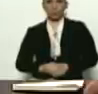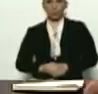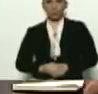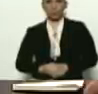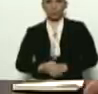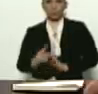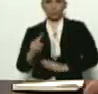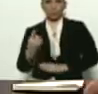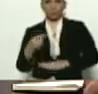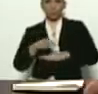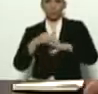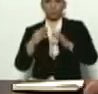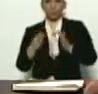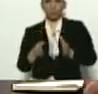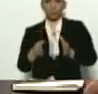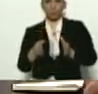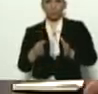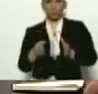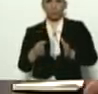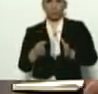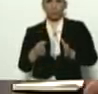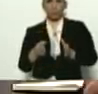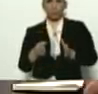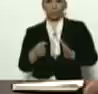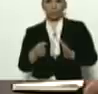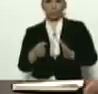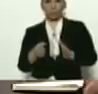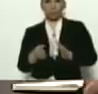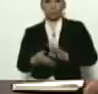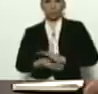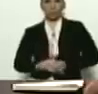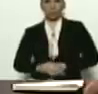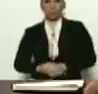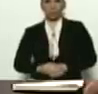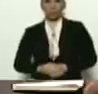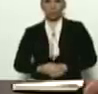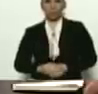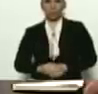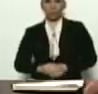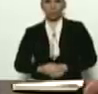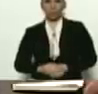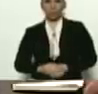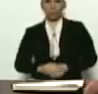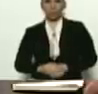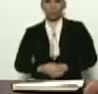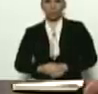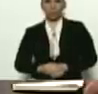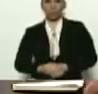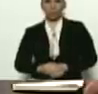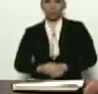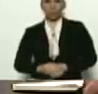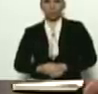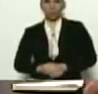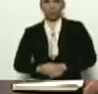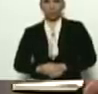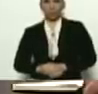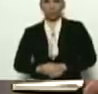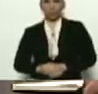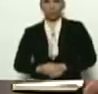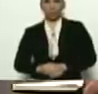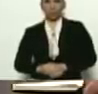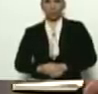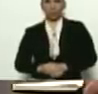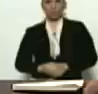primer ministro de Fair Minister, Prime Minister of the